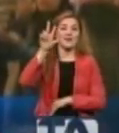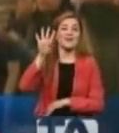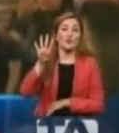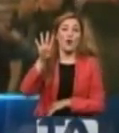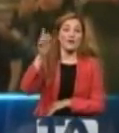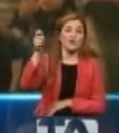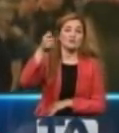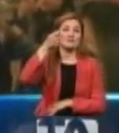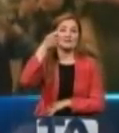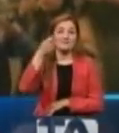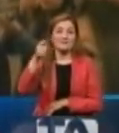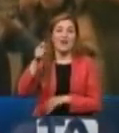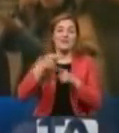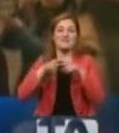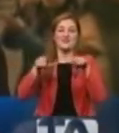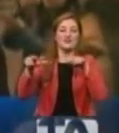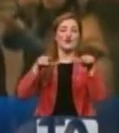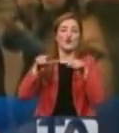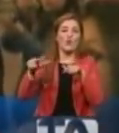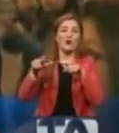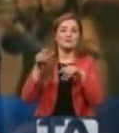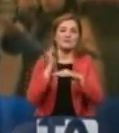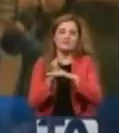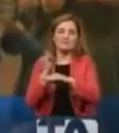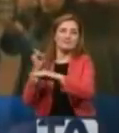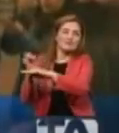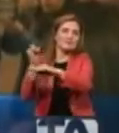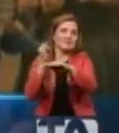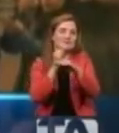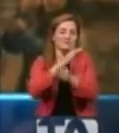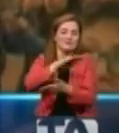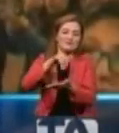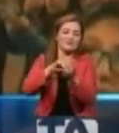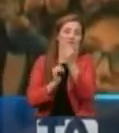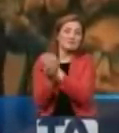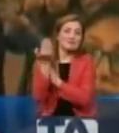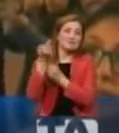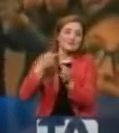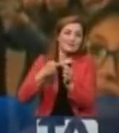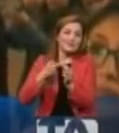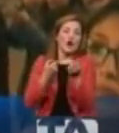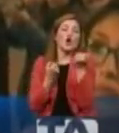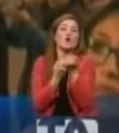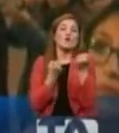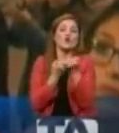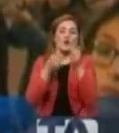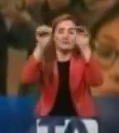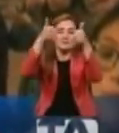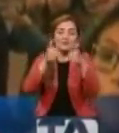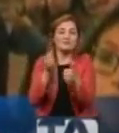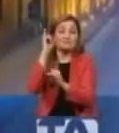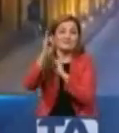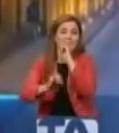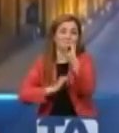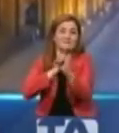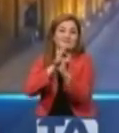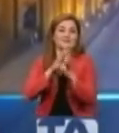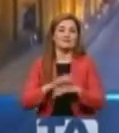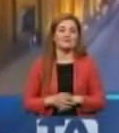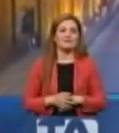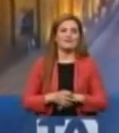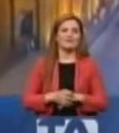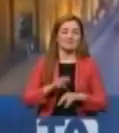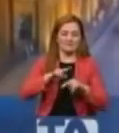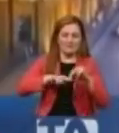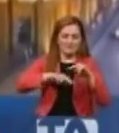campanas ubicadas en diferentes templos religiosos del centro histórico, con el apoyo de artistas internacionales. La